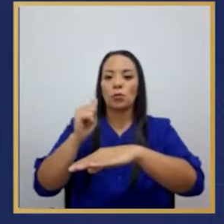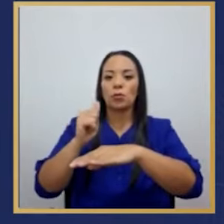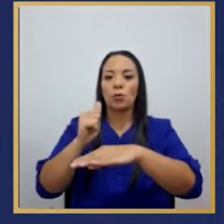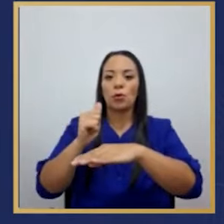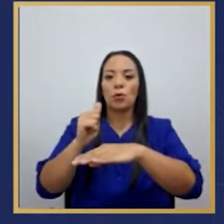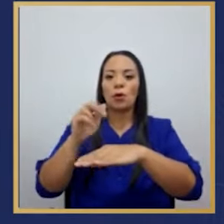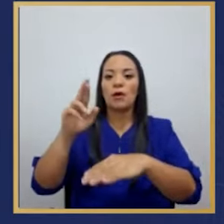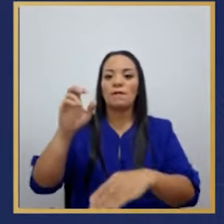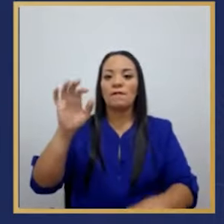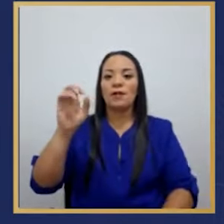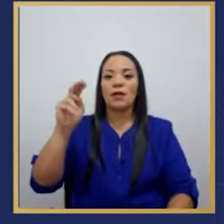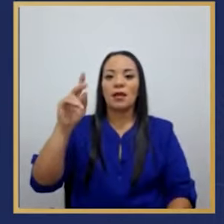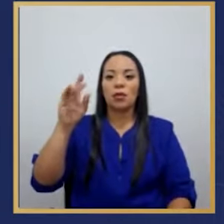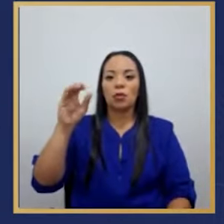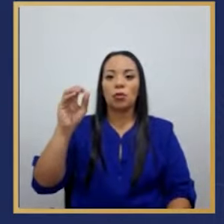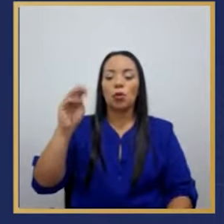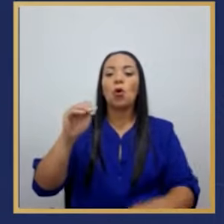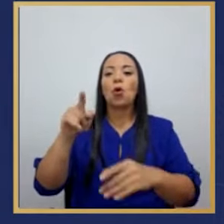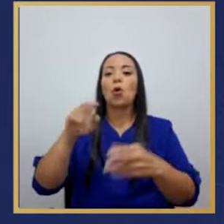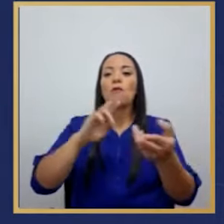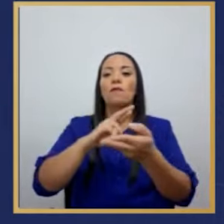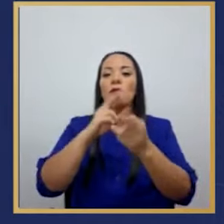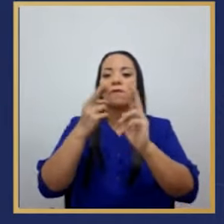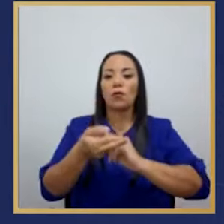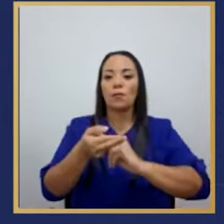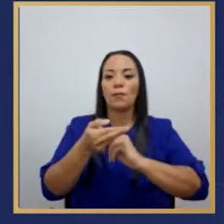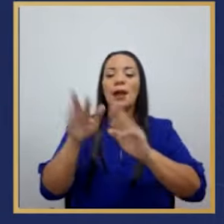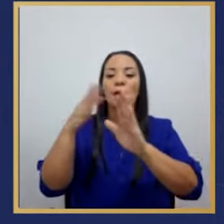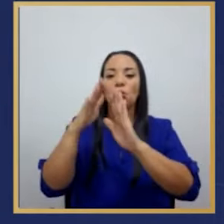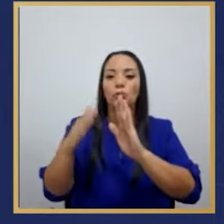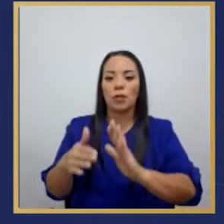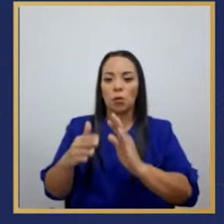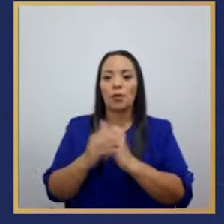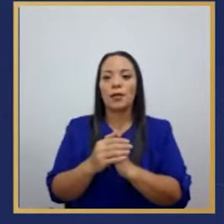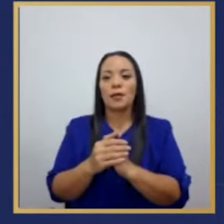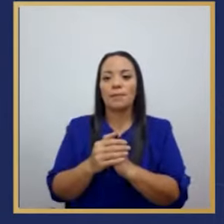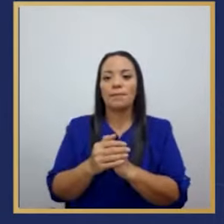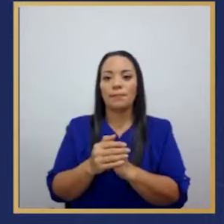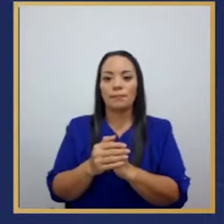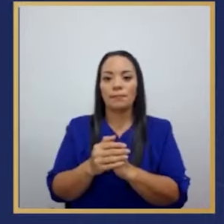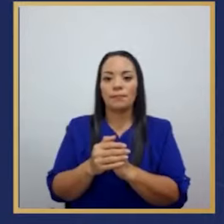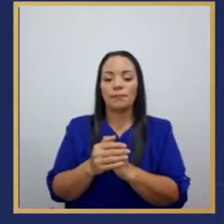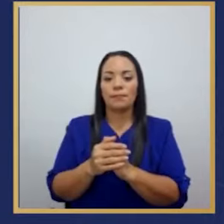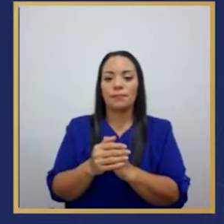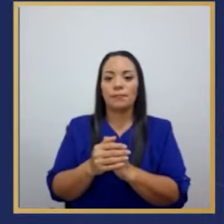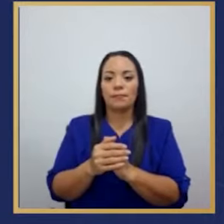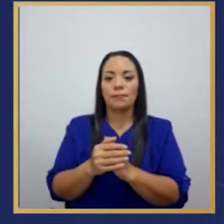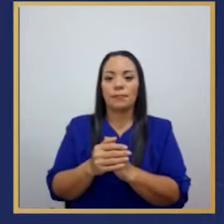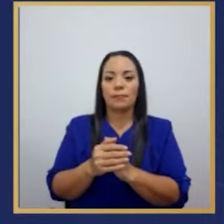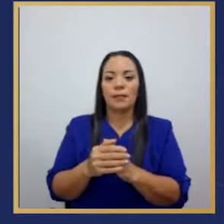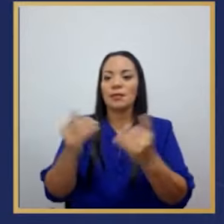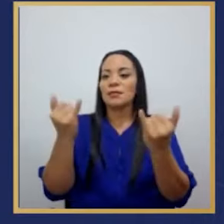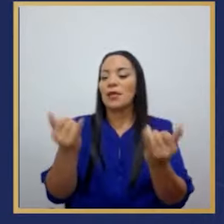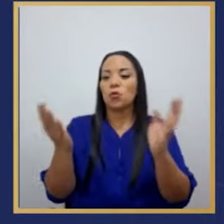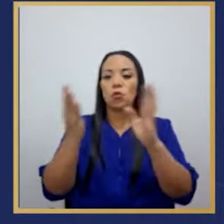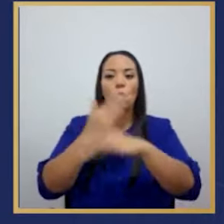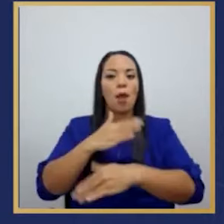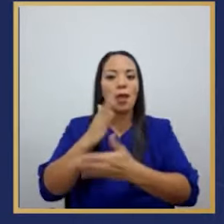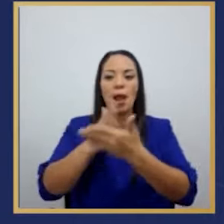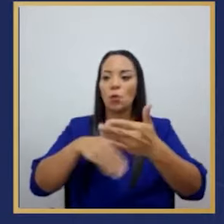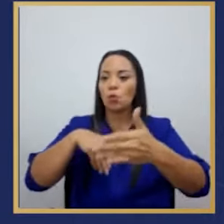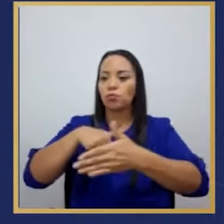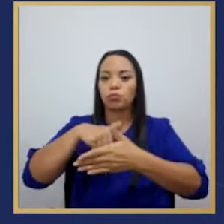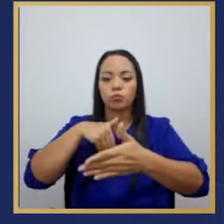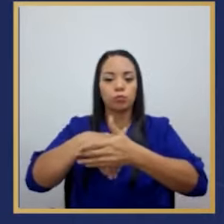referéndum con la reforma a la Contraloría. Ya no hay ninguna piedra en el camino para